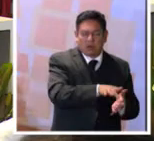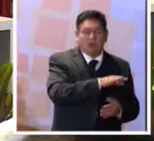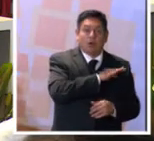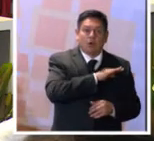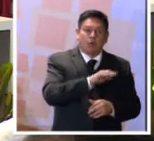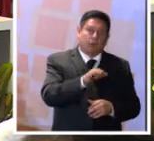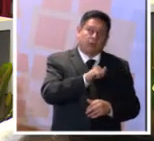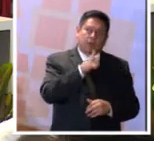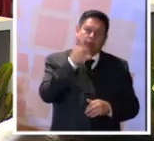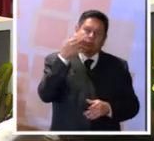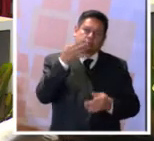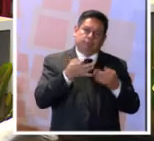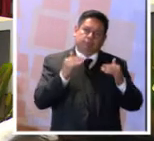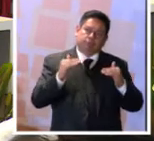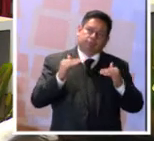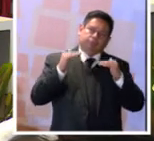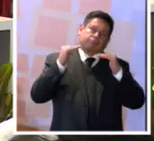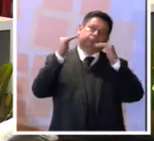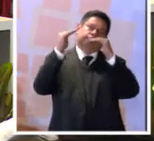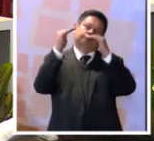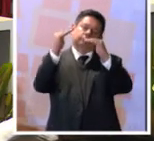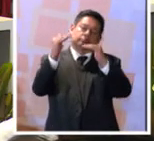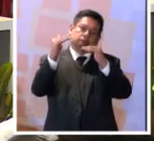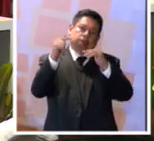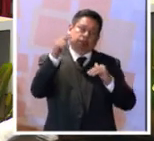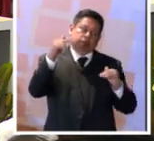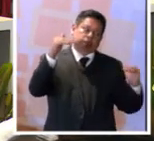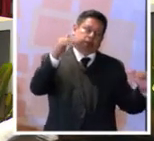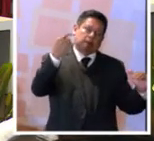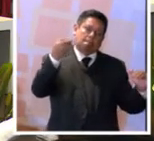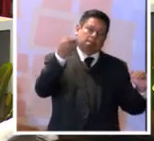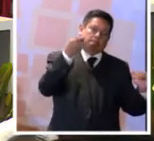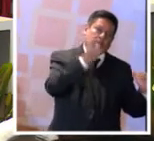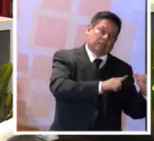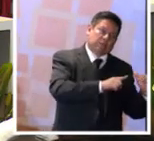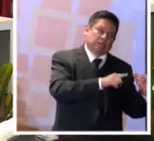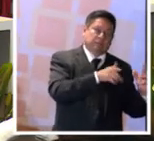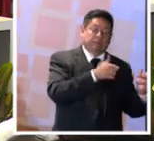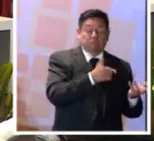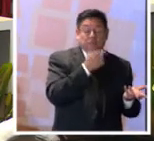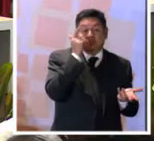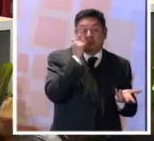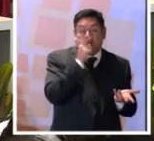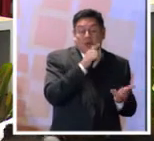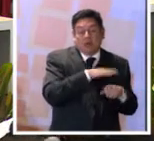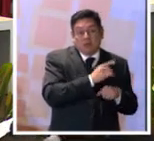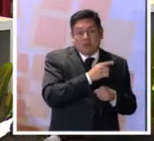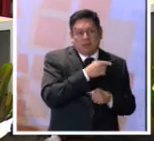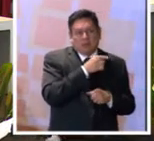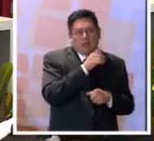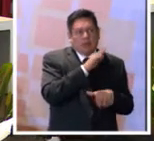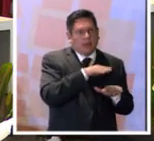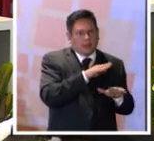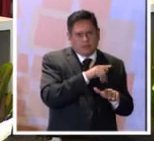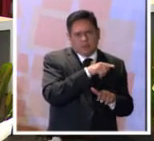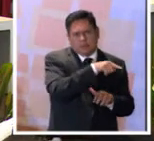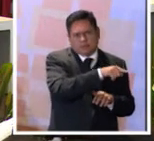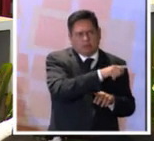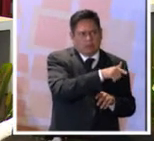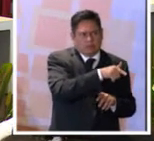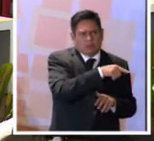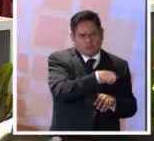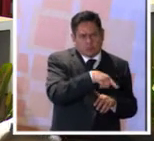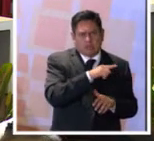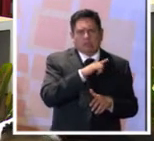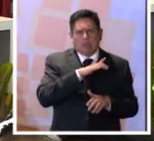y ojalá fueran estándares internacionales los más altos, los que se aplicaran en toda la región, para